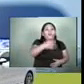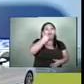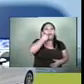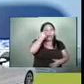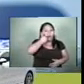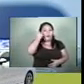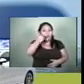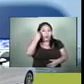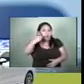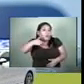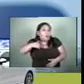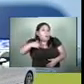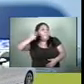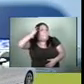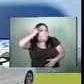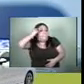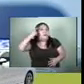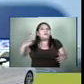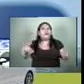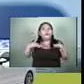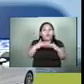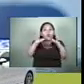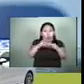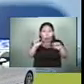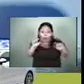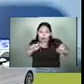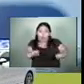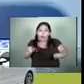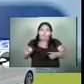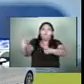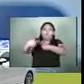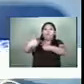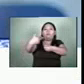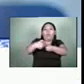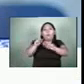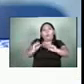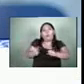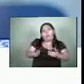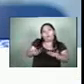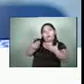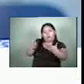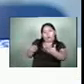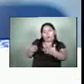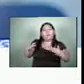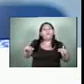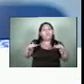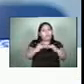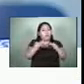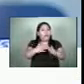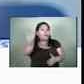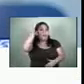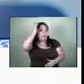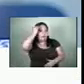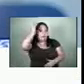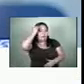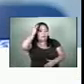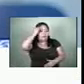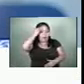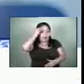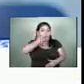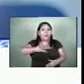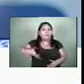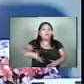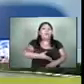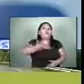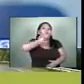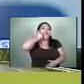esperaría yo que realmente quienes hoy pueden accesar a este subsidio lo tomen en cuenta para hacer realidad que nuestras